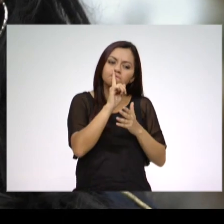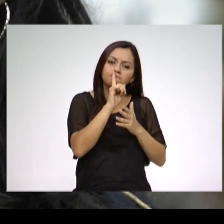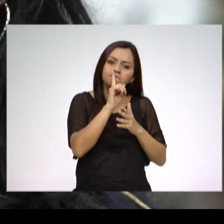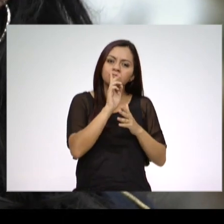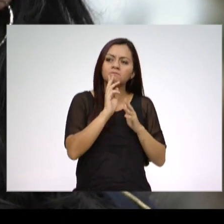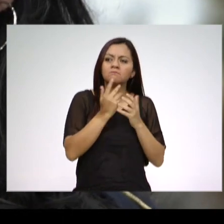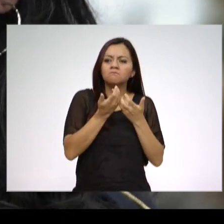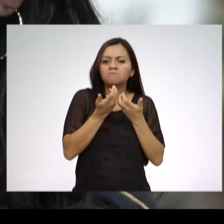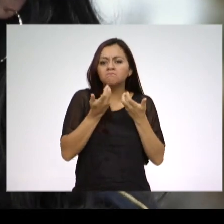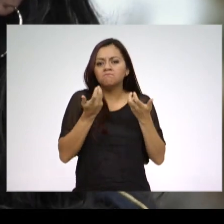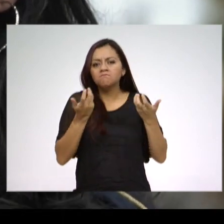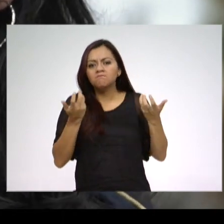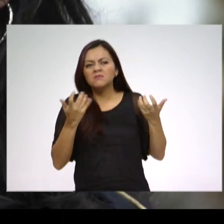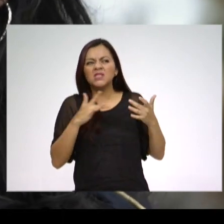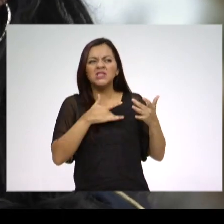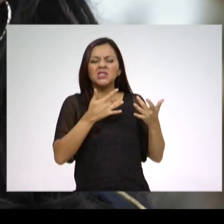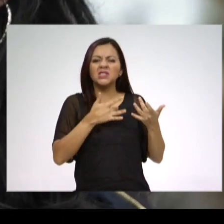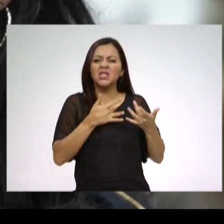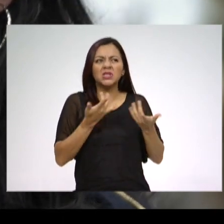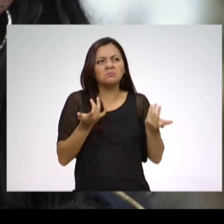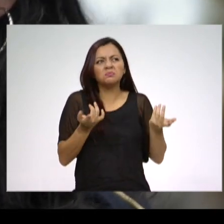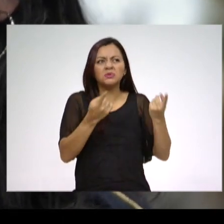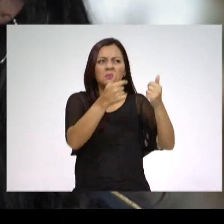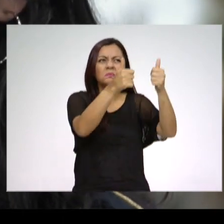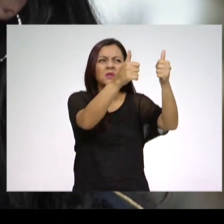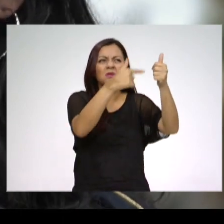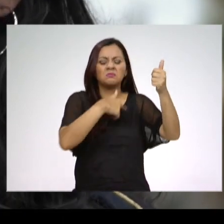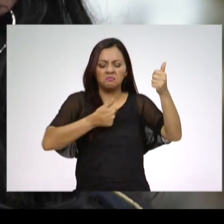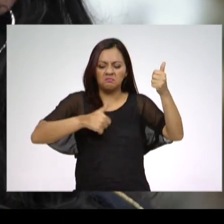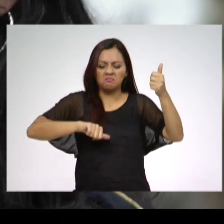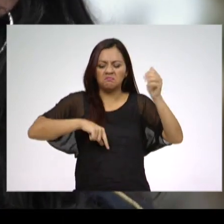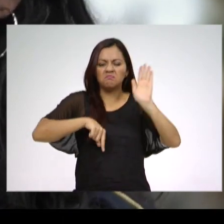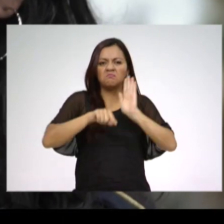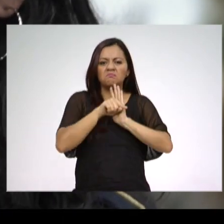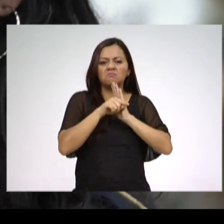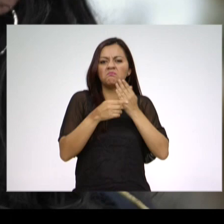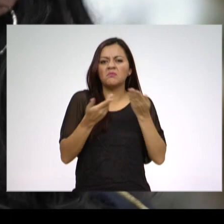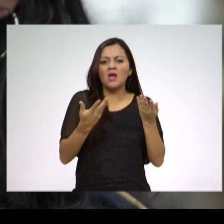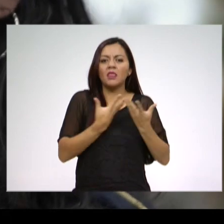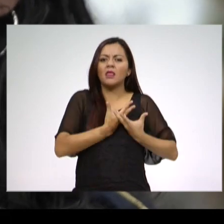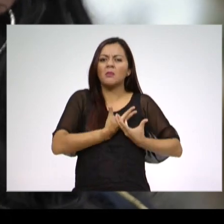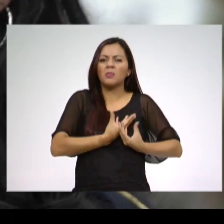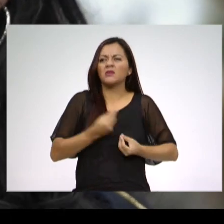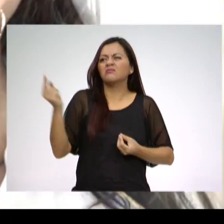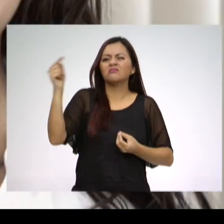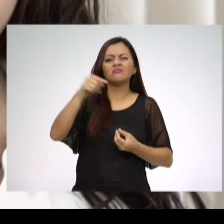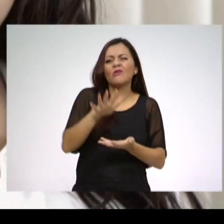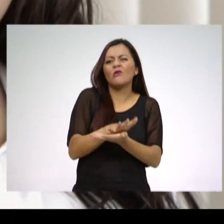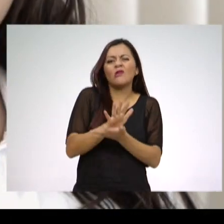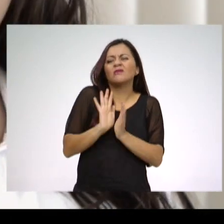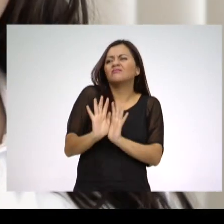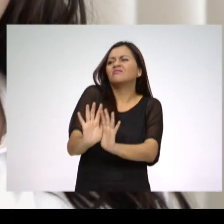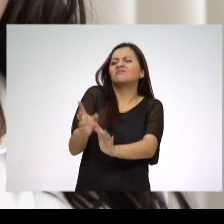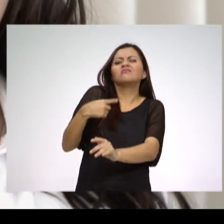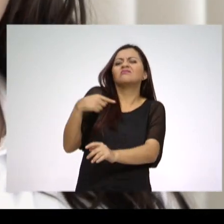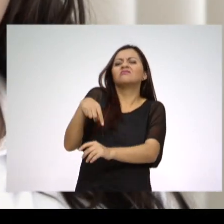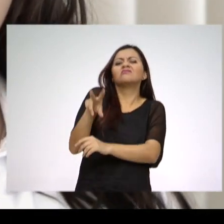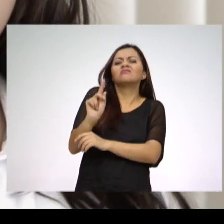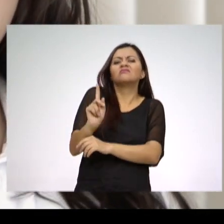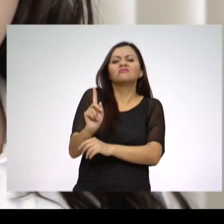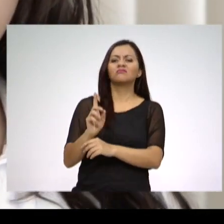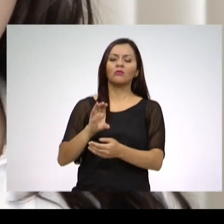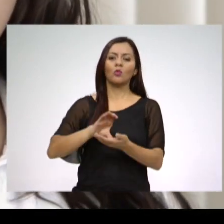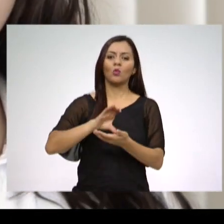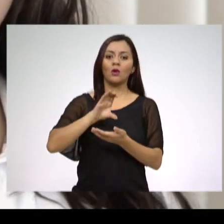siente como que menor que los demás, se pone depresiva, en casos ya no quiere venir al colegio. Llegar a un lugar